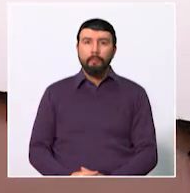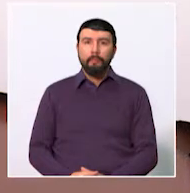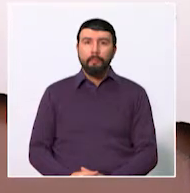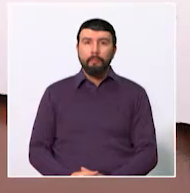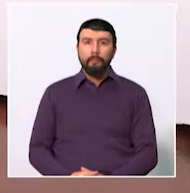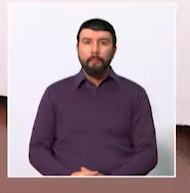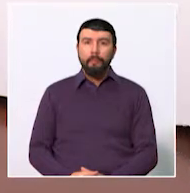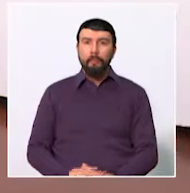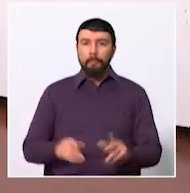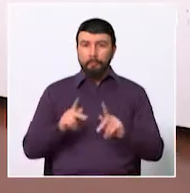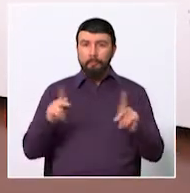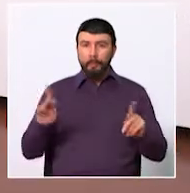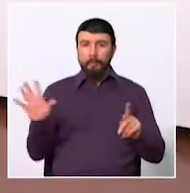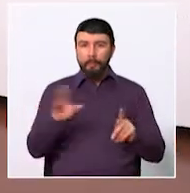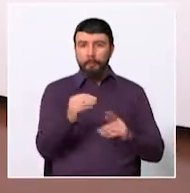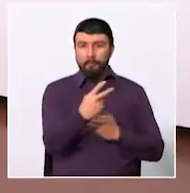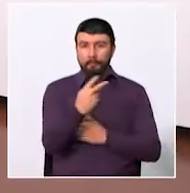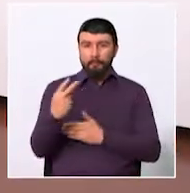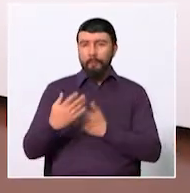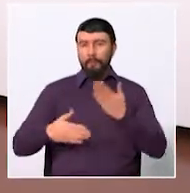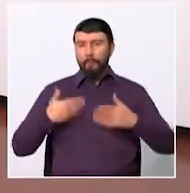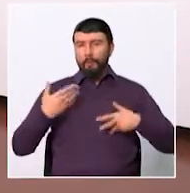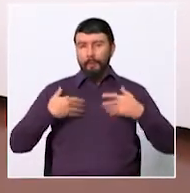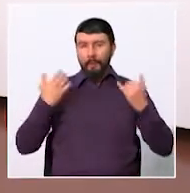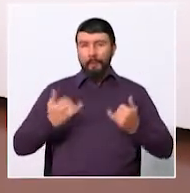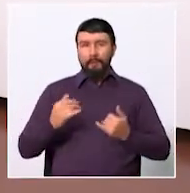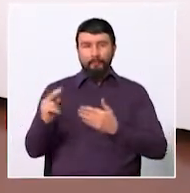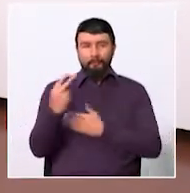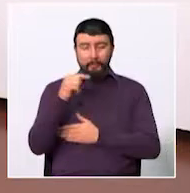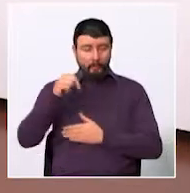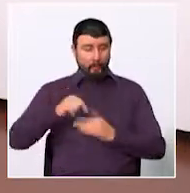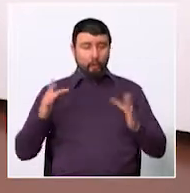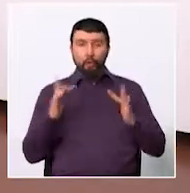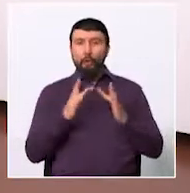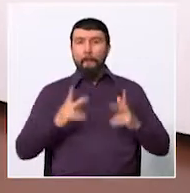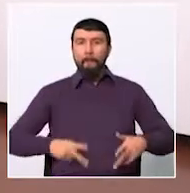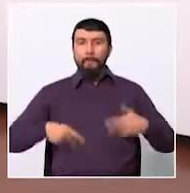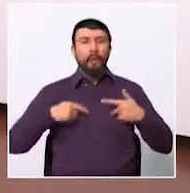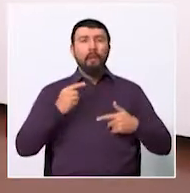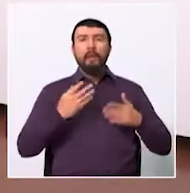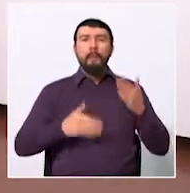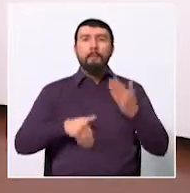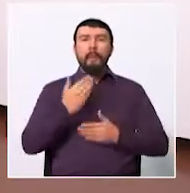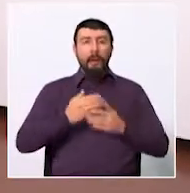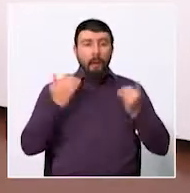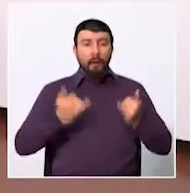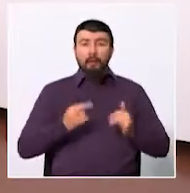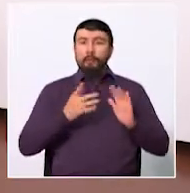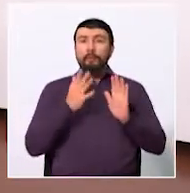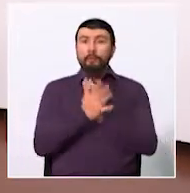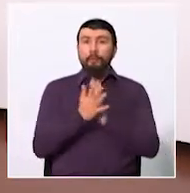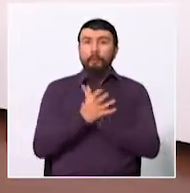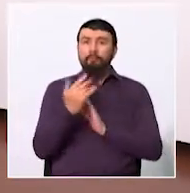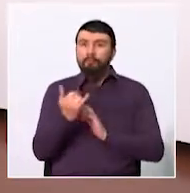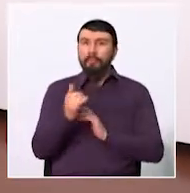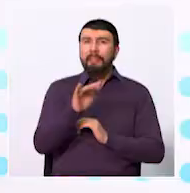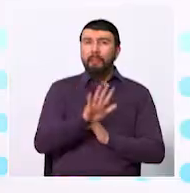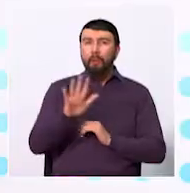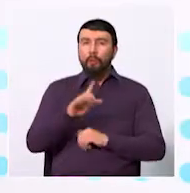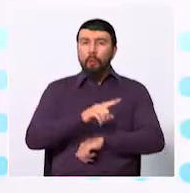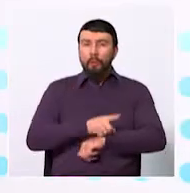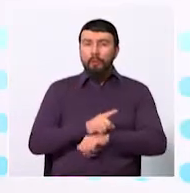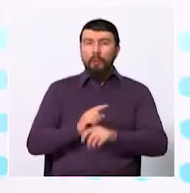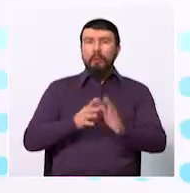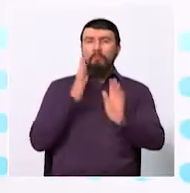es un gusto estar con ustedes una vez más estamos en conexión bital comenzamos en este instante nuestro recorrido de 55 minutos